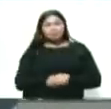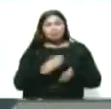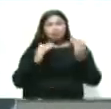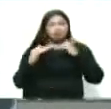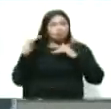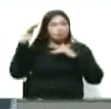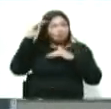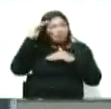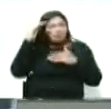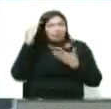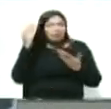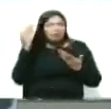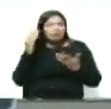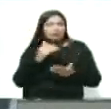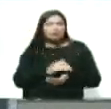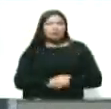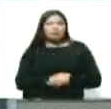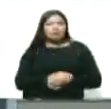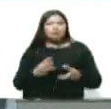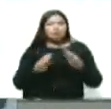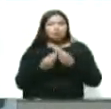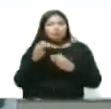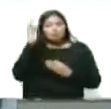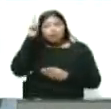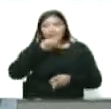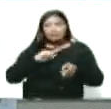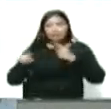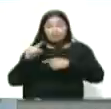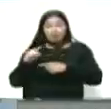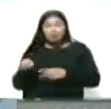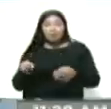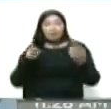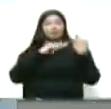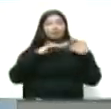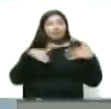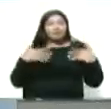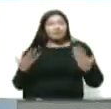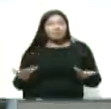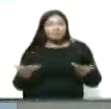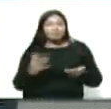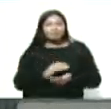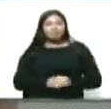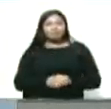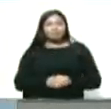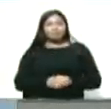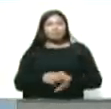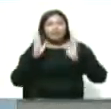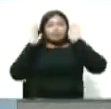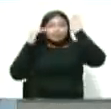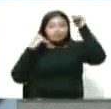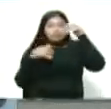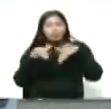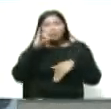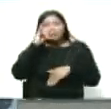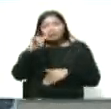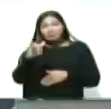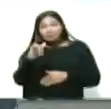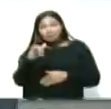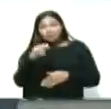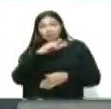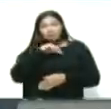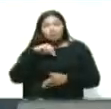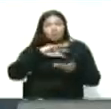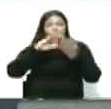superiores con fiscales designados para la tarea de abordar denuncias de